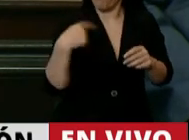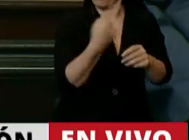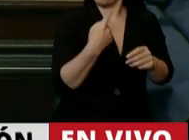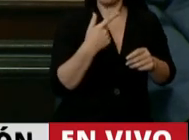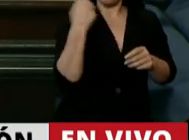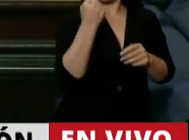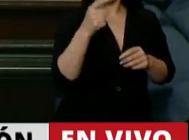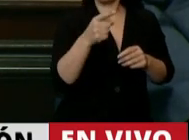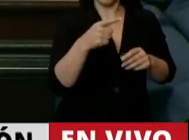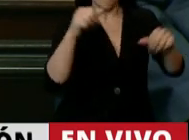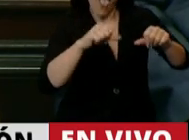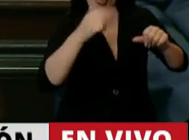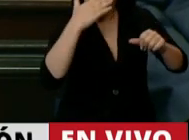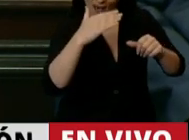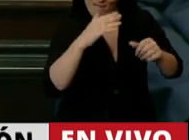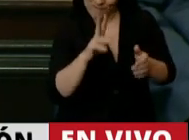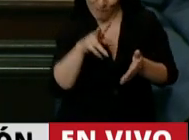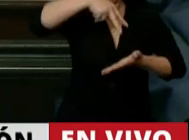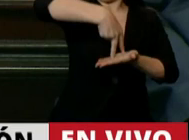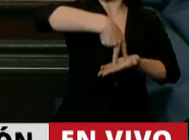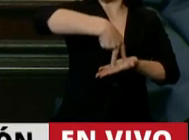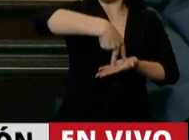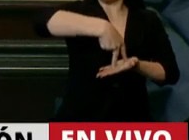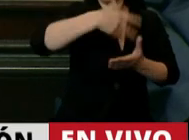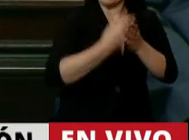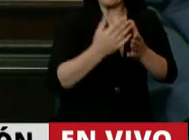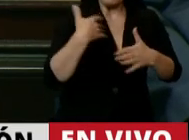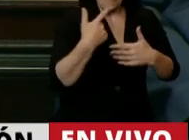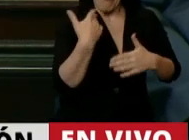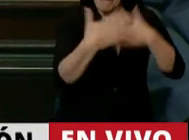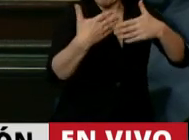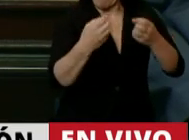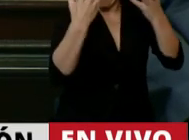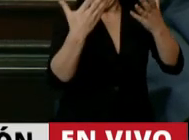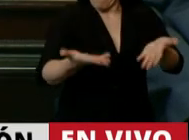levantarnos. Y esta va a ser una vez de esas que supimos levantarnos.